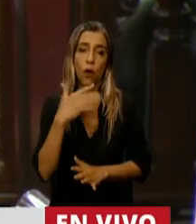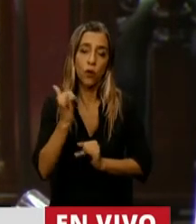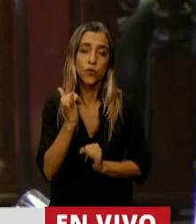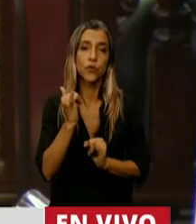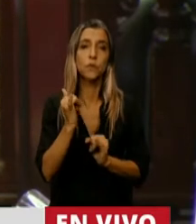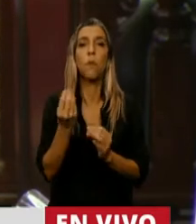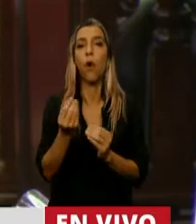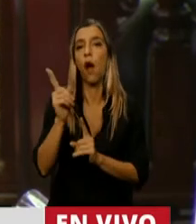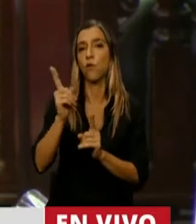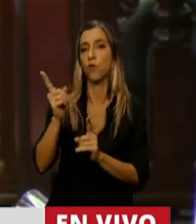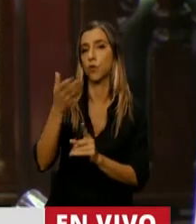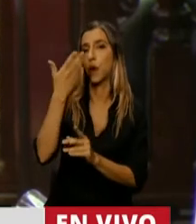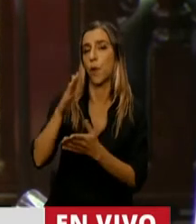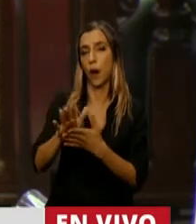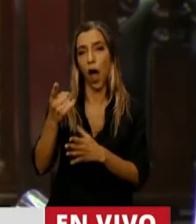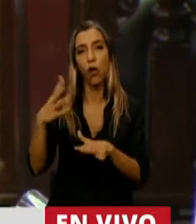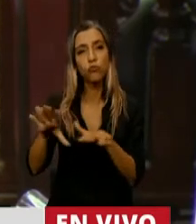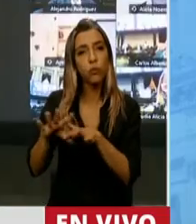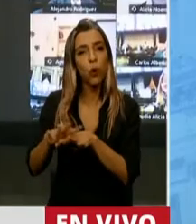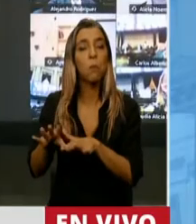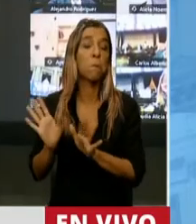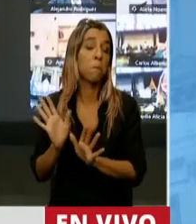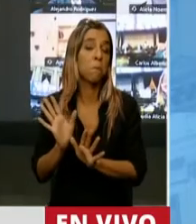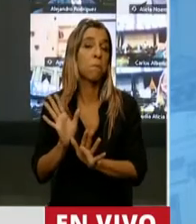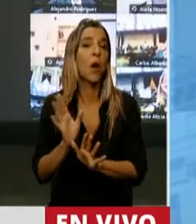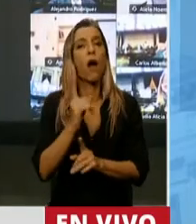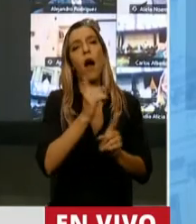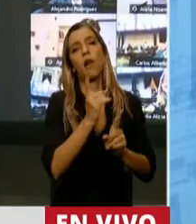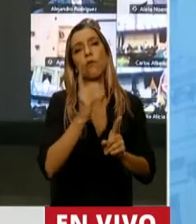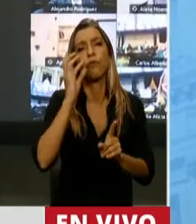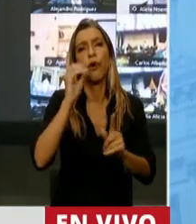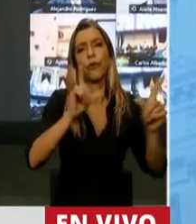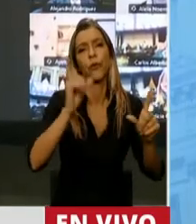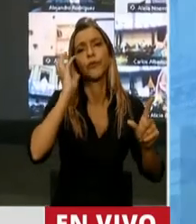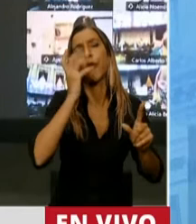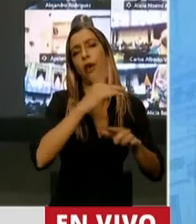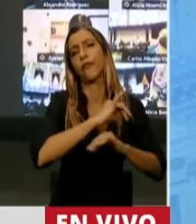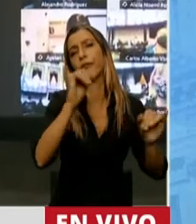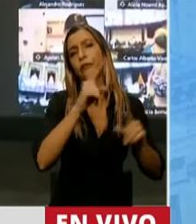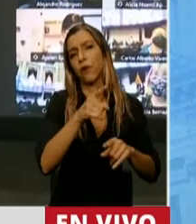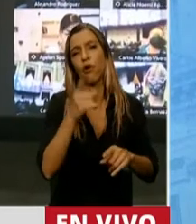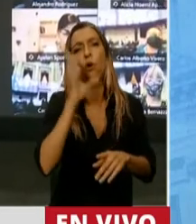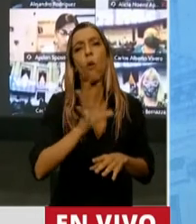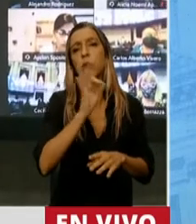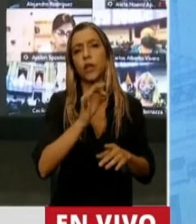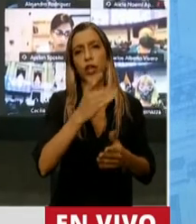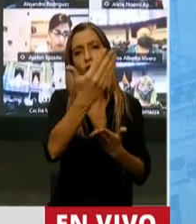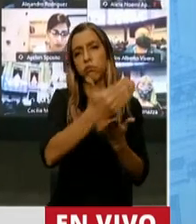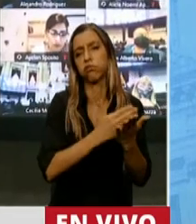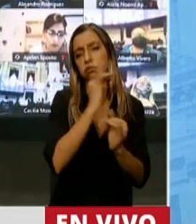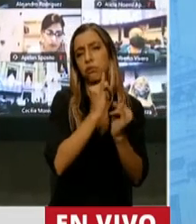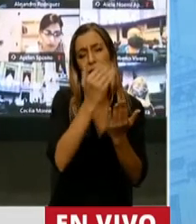suerte, con mayor nivel de precisión que alguna nota de opinión que salió en algún medio especializado que tuvimos que rebatir, que decía una cantidad de